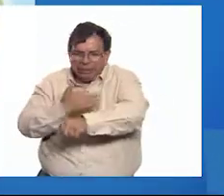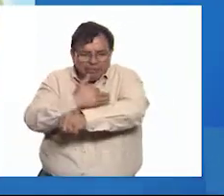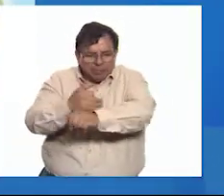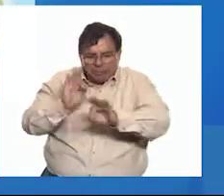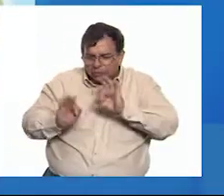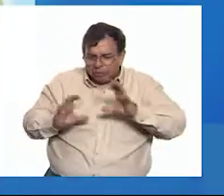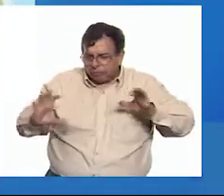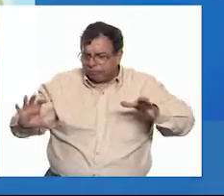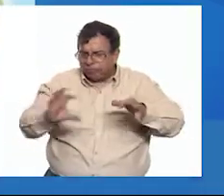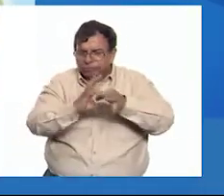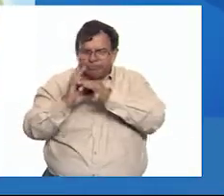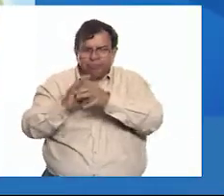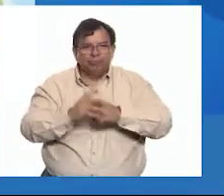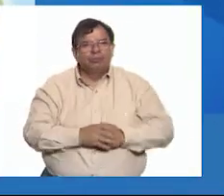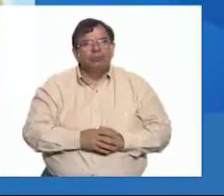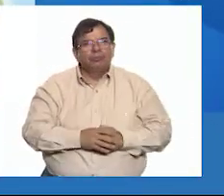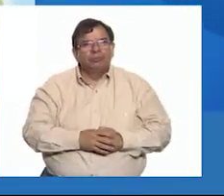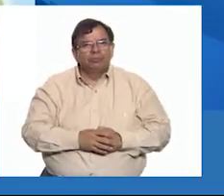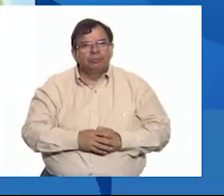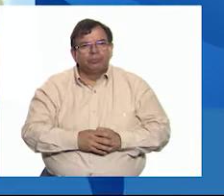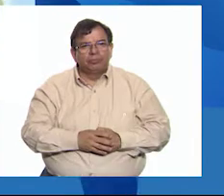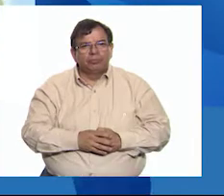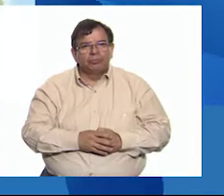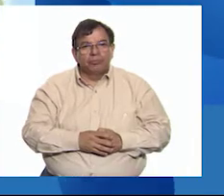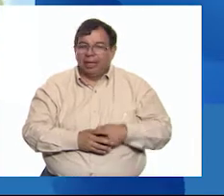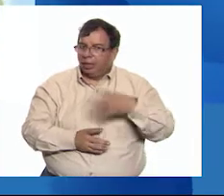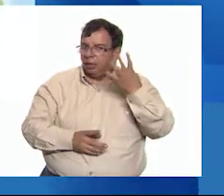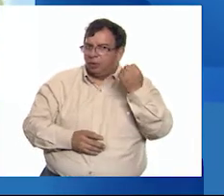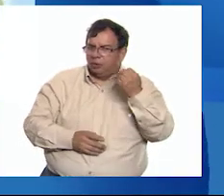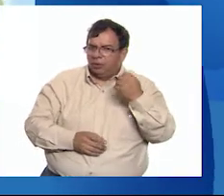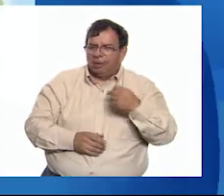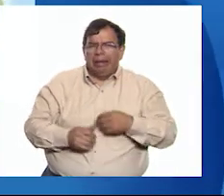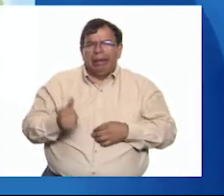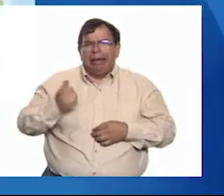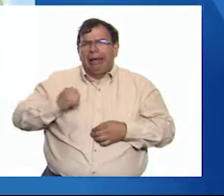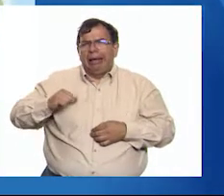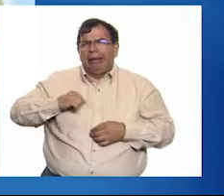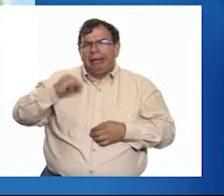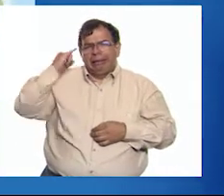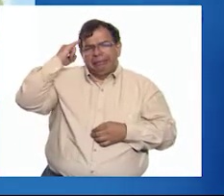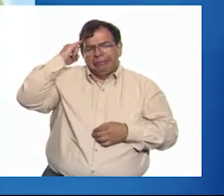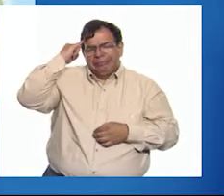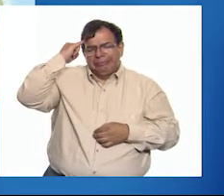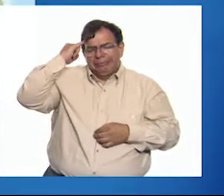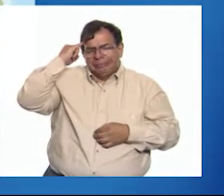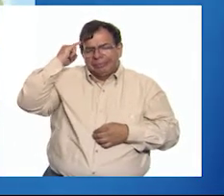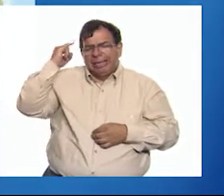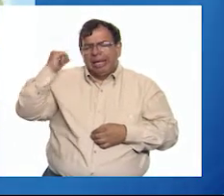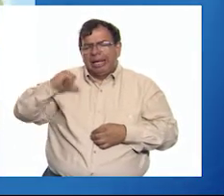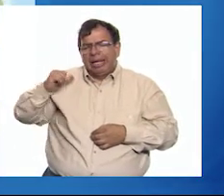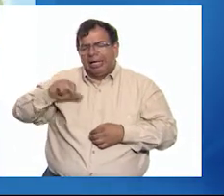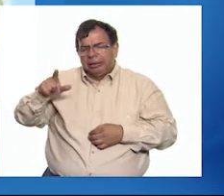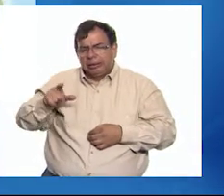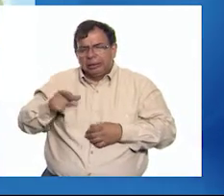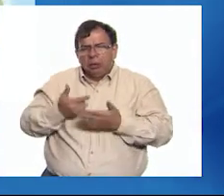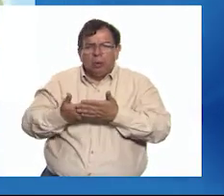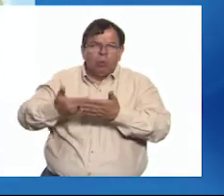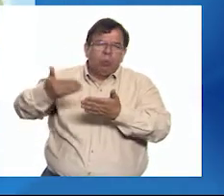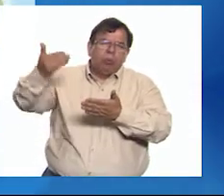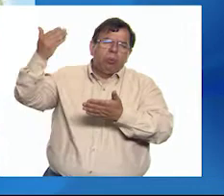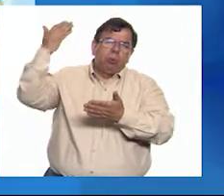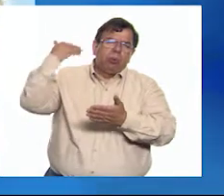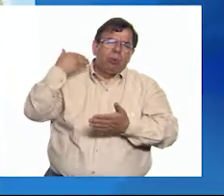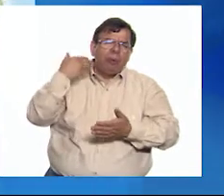familia. En su forma más antigua existe arte aborigen rupestre, cuyo origen data de